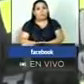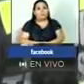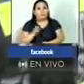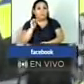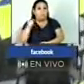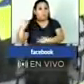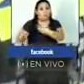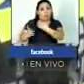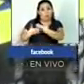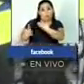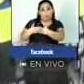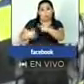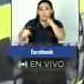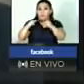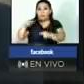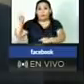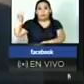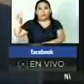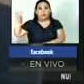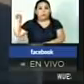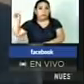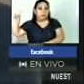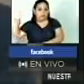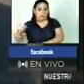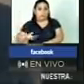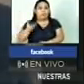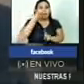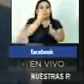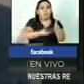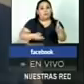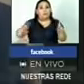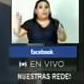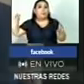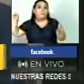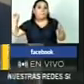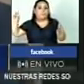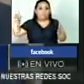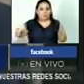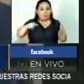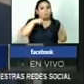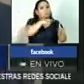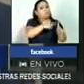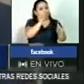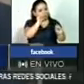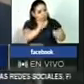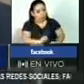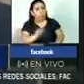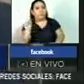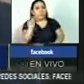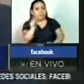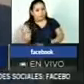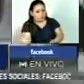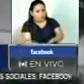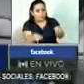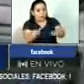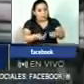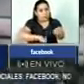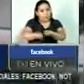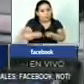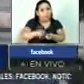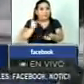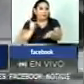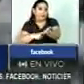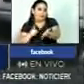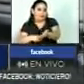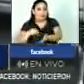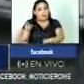Esta es la orden que hemos recibido del BMT. El ministro de Obras Públicas confirma que sí se puede dar el servicio de transporte por alquiler